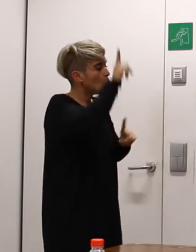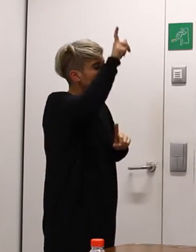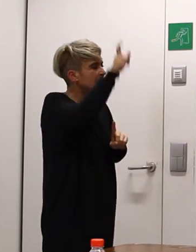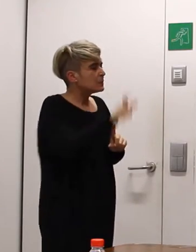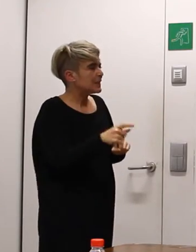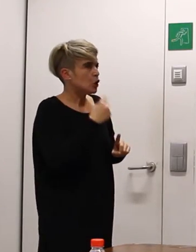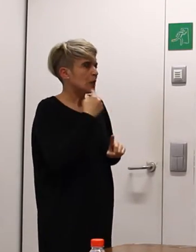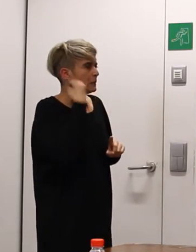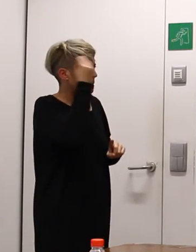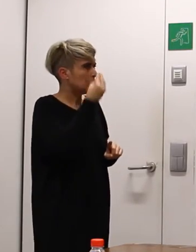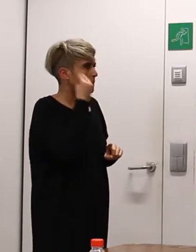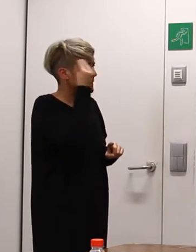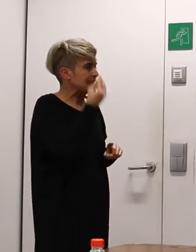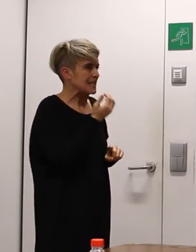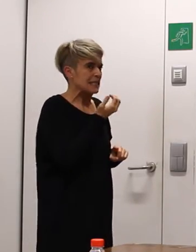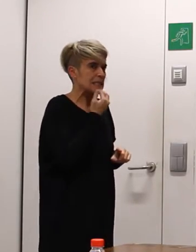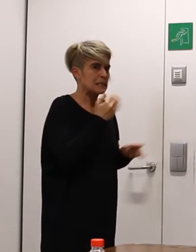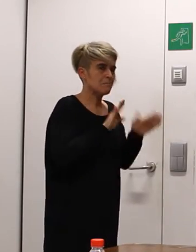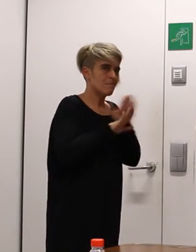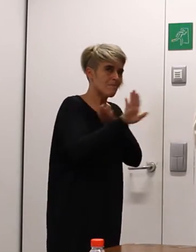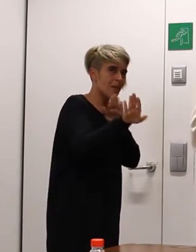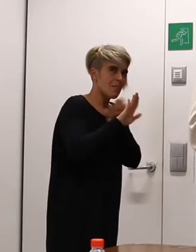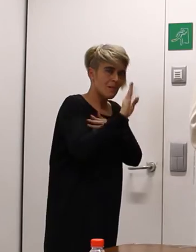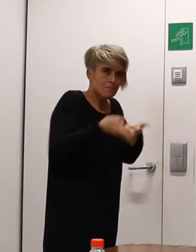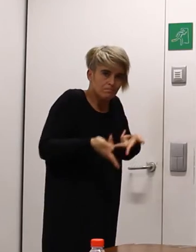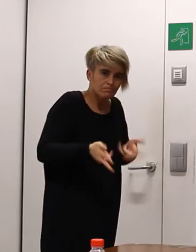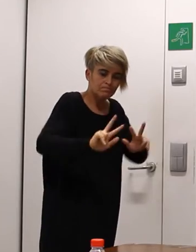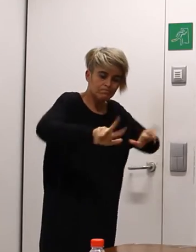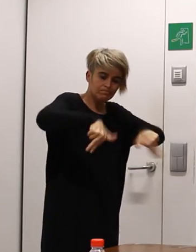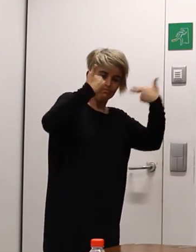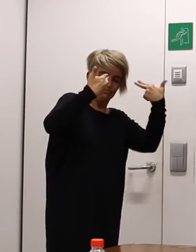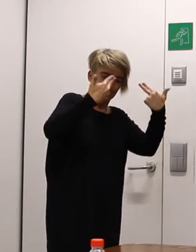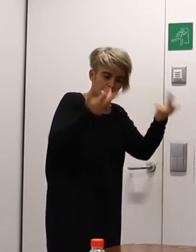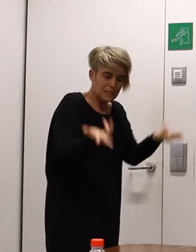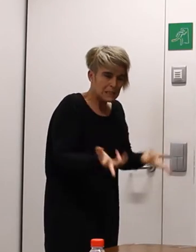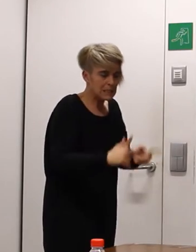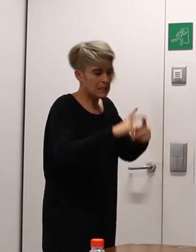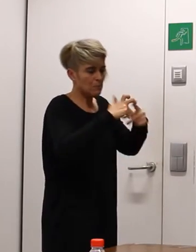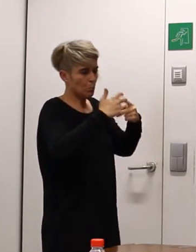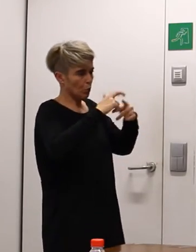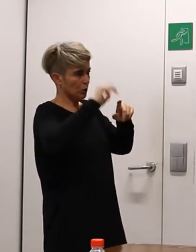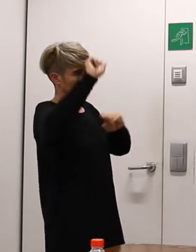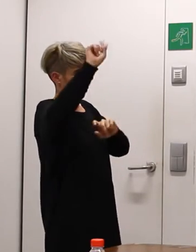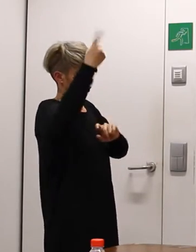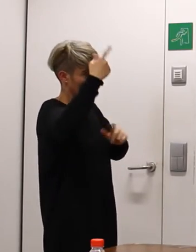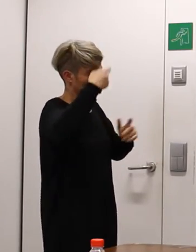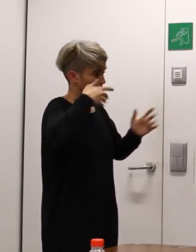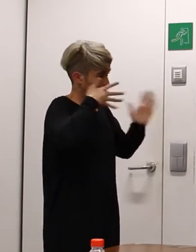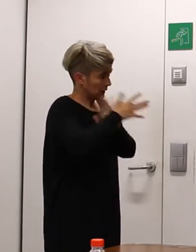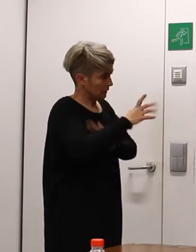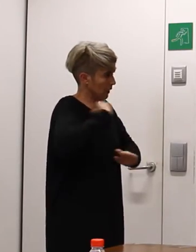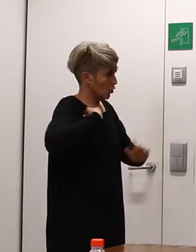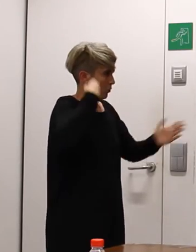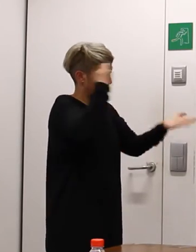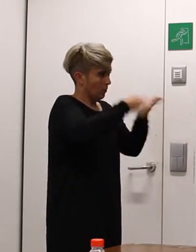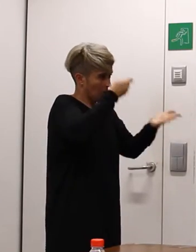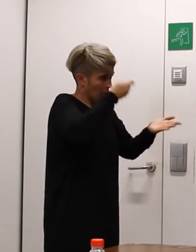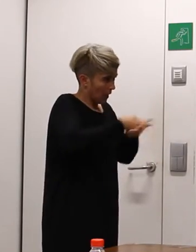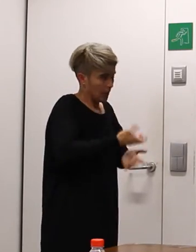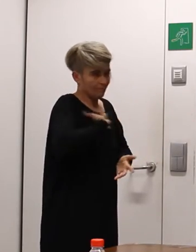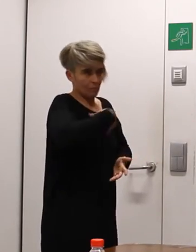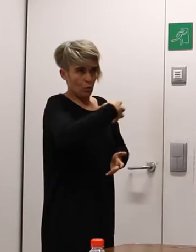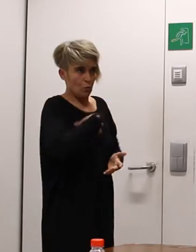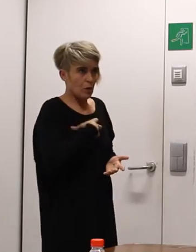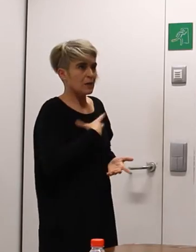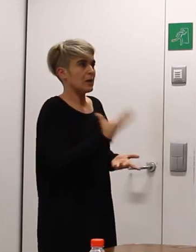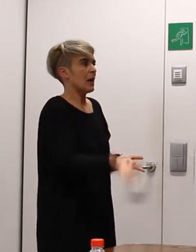los vecinos, vecinas no me dan permiso, que si el impuesto al sol me va a hacer pagar por esto, lo cual lo hace inviable económicamente, que